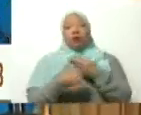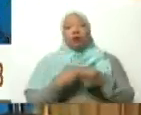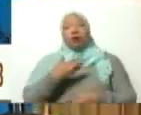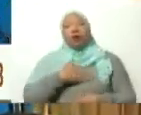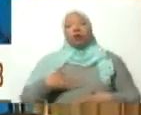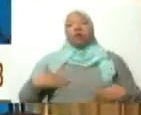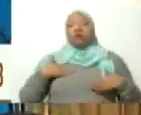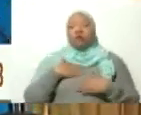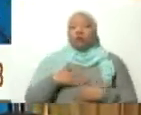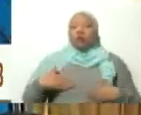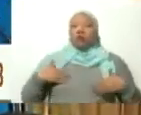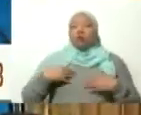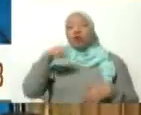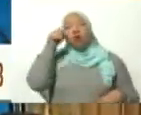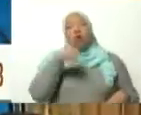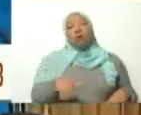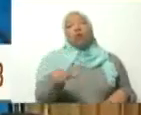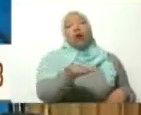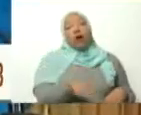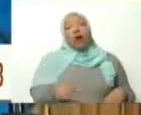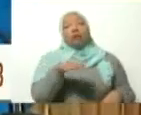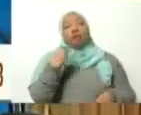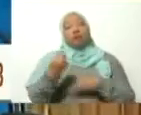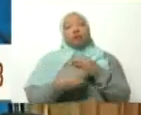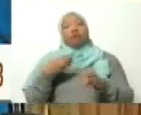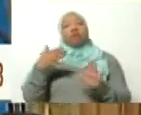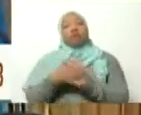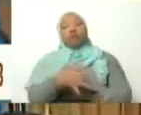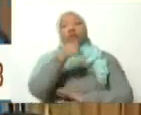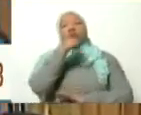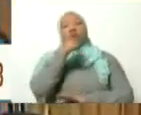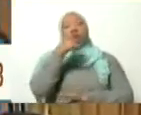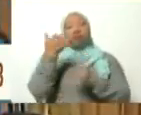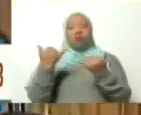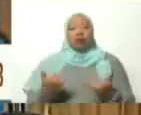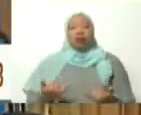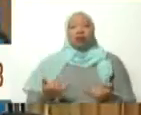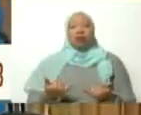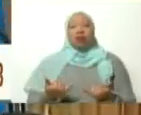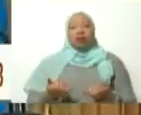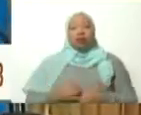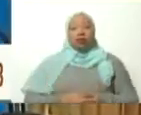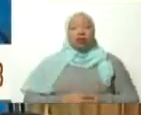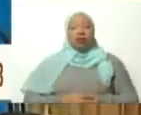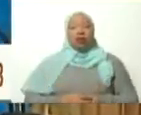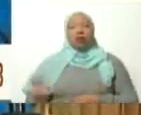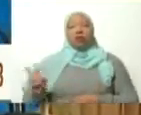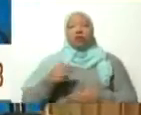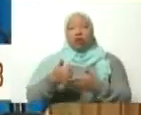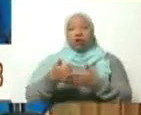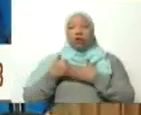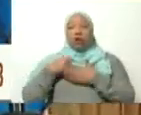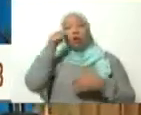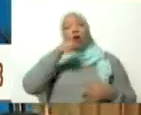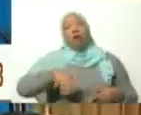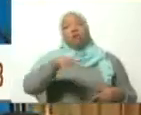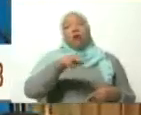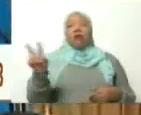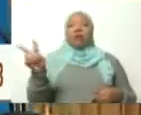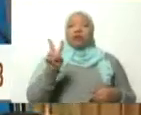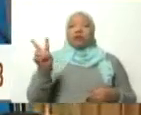bienestar de sus pueblos. Y eso sin duda va a redundar en el beneficio del pueblo